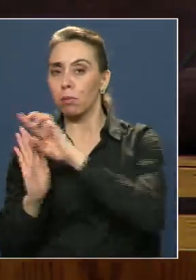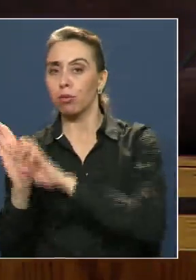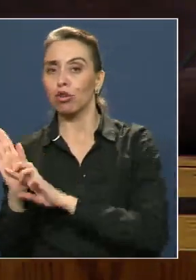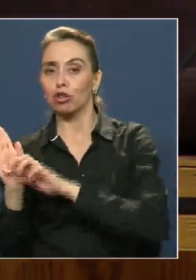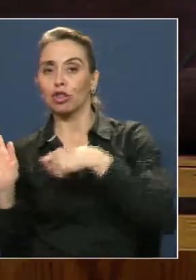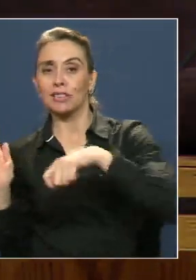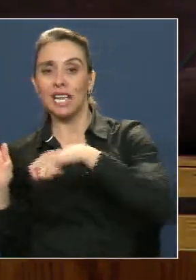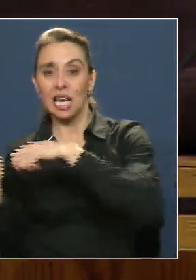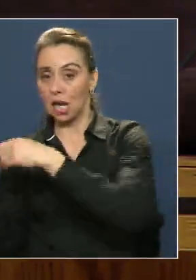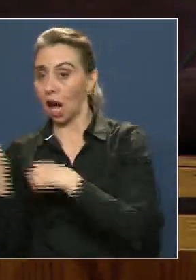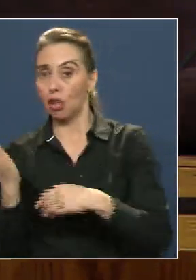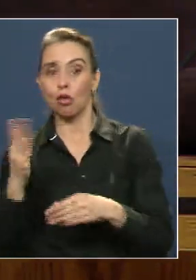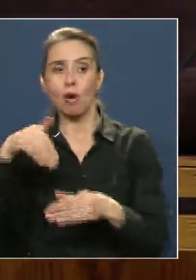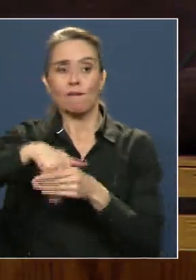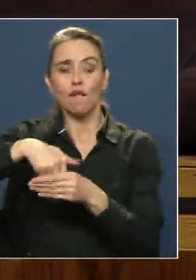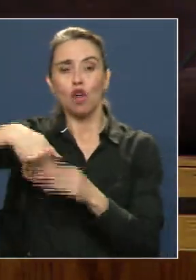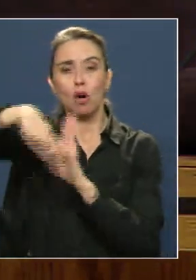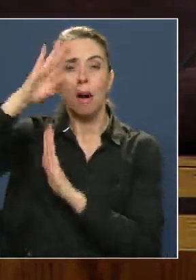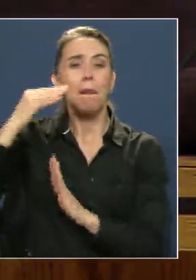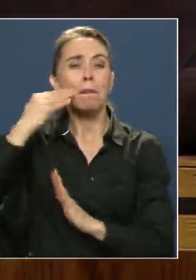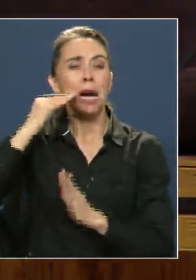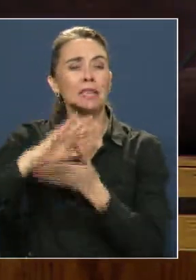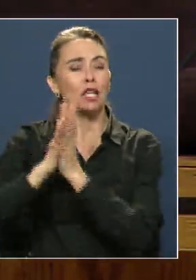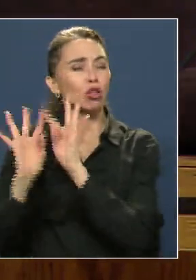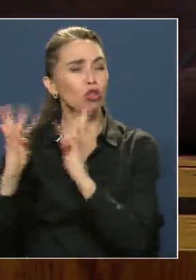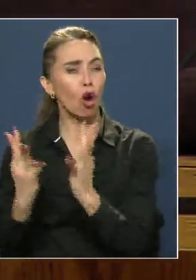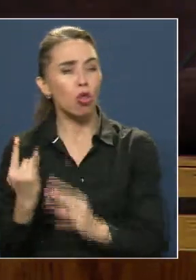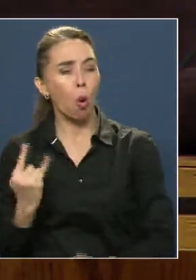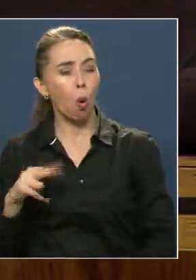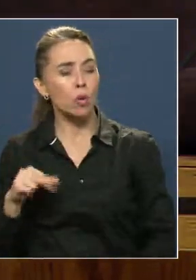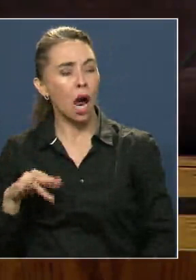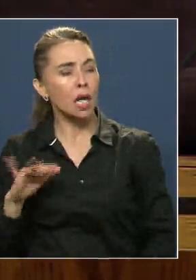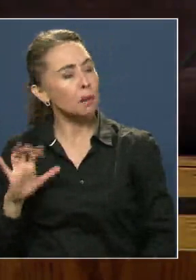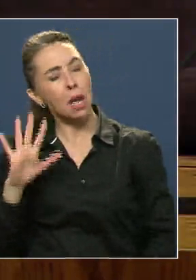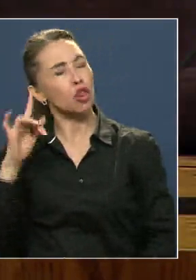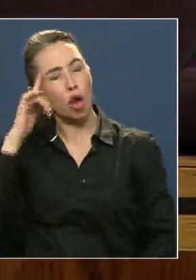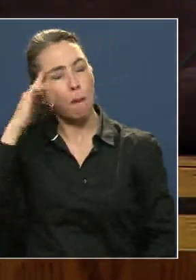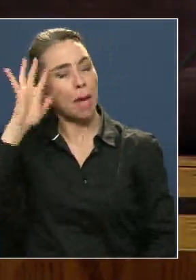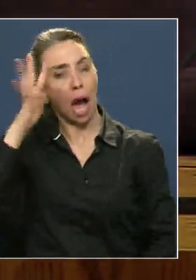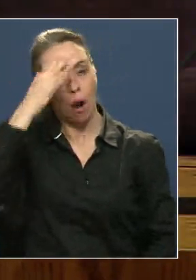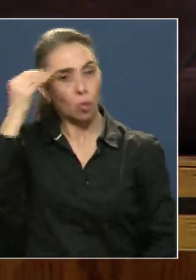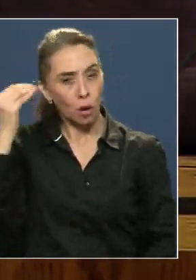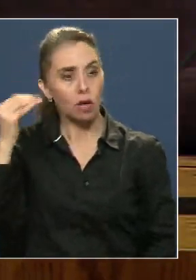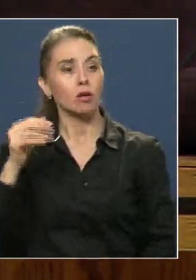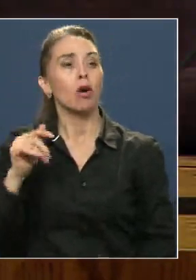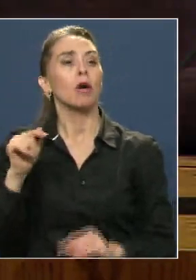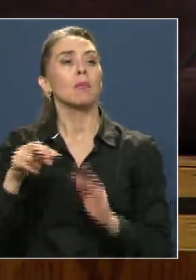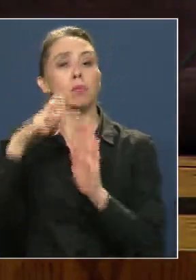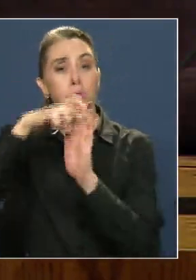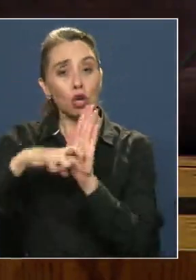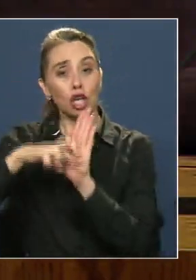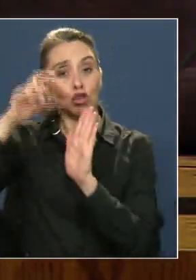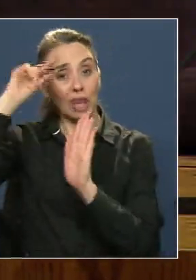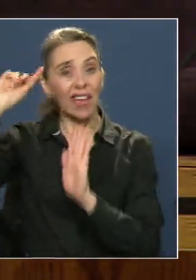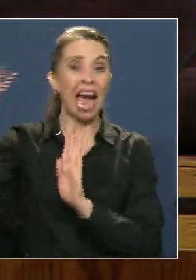por una inmensa mayoría, no recuerdo si por unanimidad en esta materia. El proyecto en general sí fue aprobado por unanimidad. Porque la verdad es que el